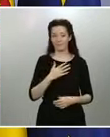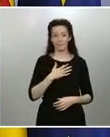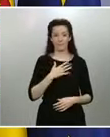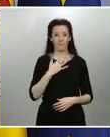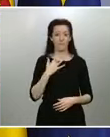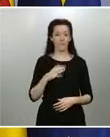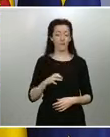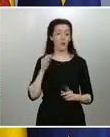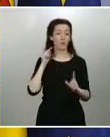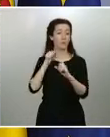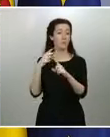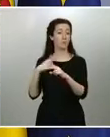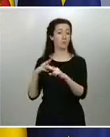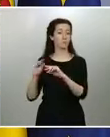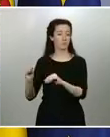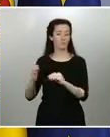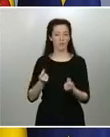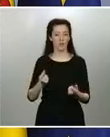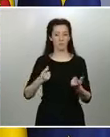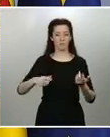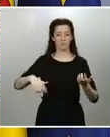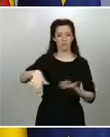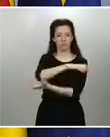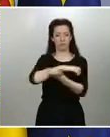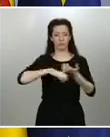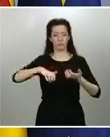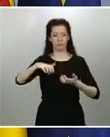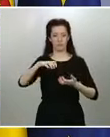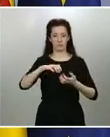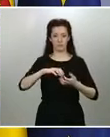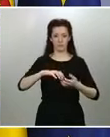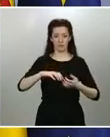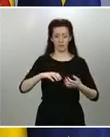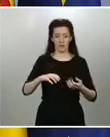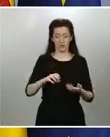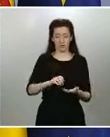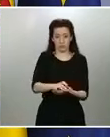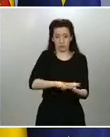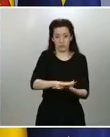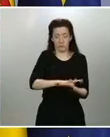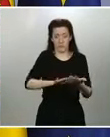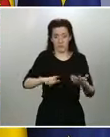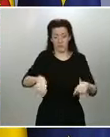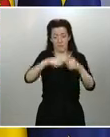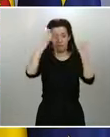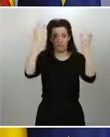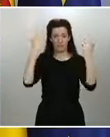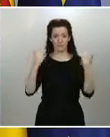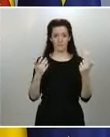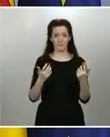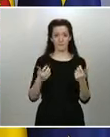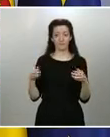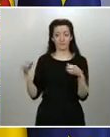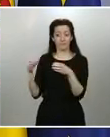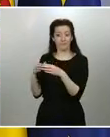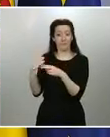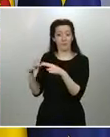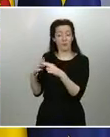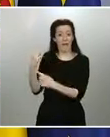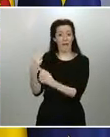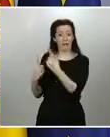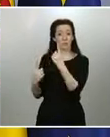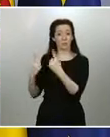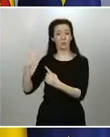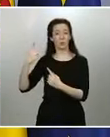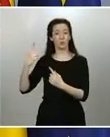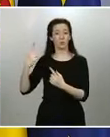el fin el fin es verdad que algunas formaciones políticas que solamente predican el fin el fin de